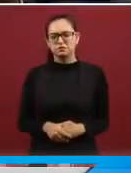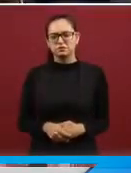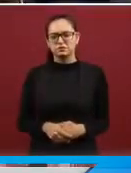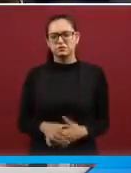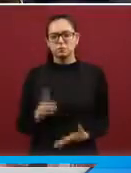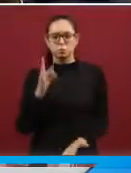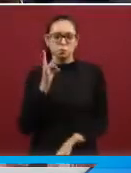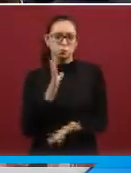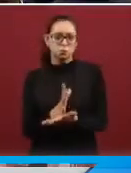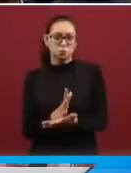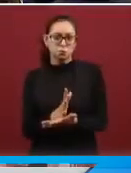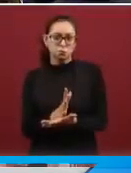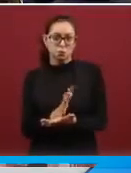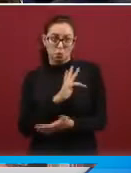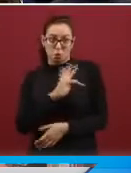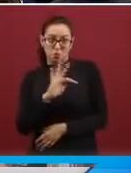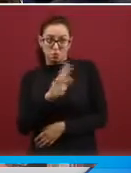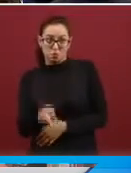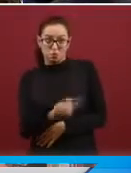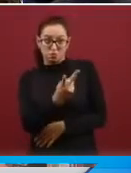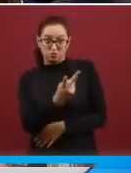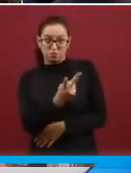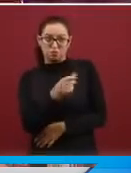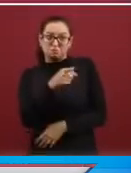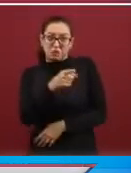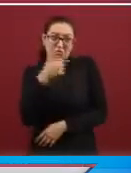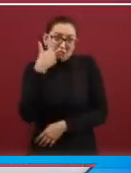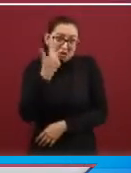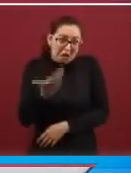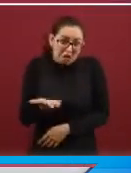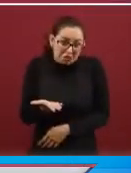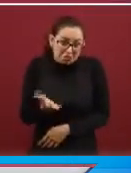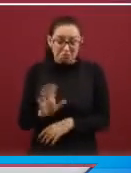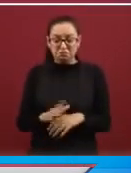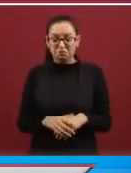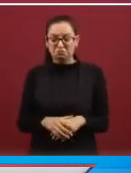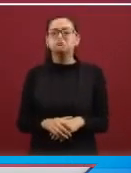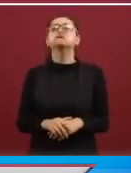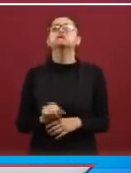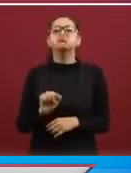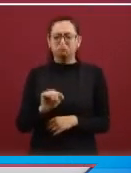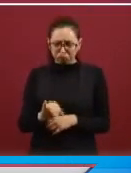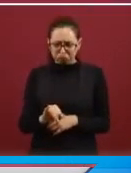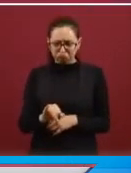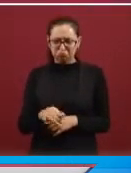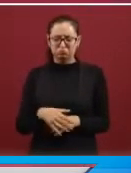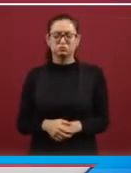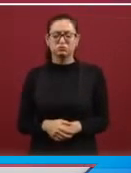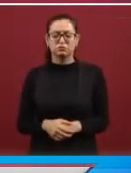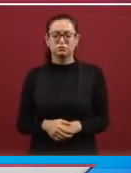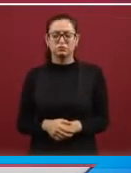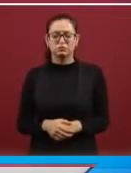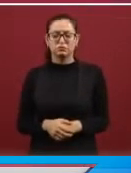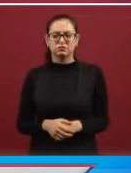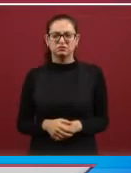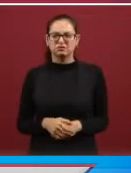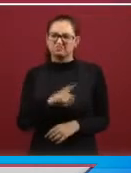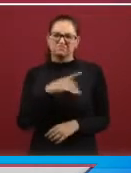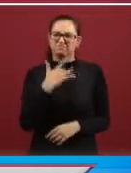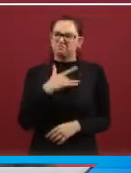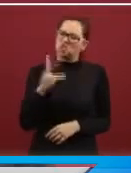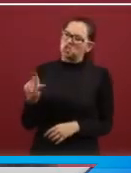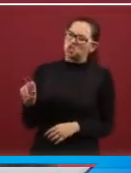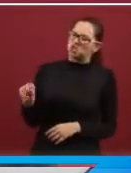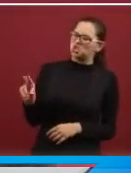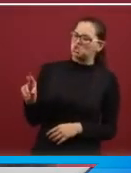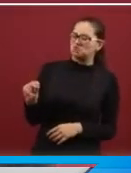la videollamada que sostuvo el día de ayer le comentó de la importancia del tema de conectividad en todo el país, principalmente en las zonas más alejadas y de más